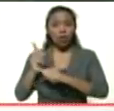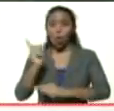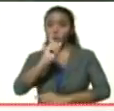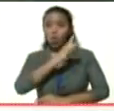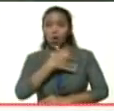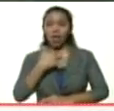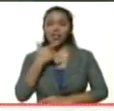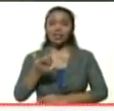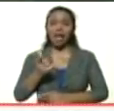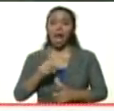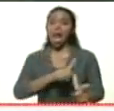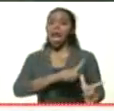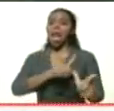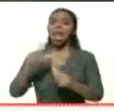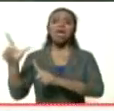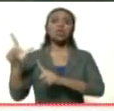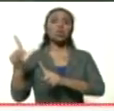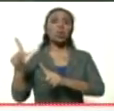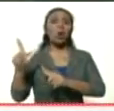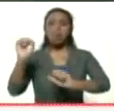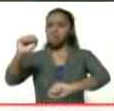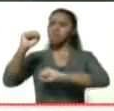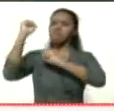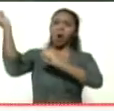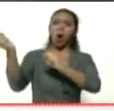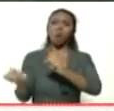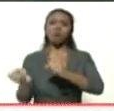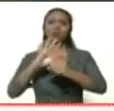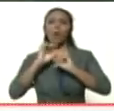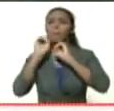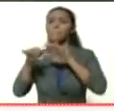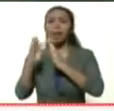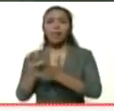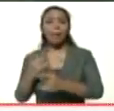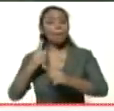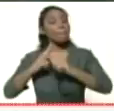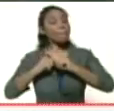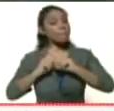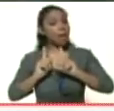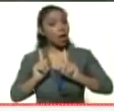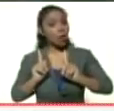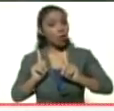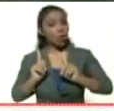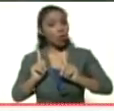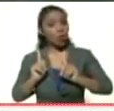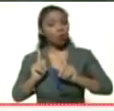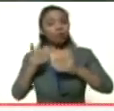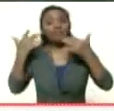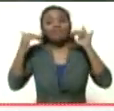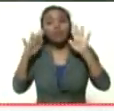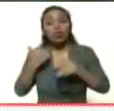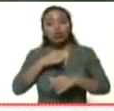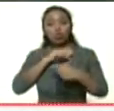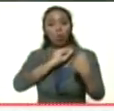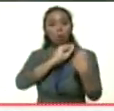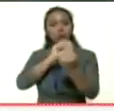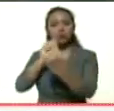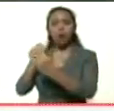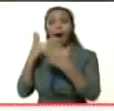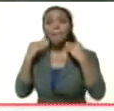decir que ya habremos vencido la pandemia, pero según lo que hemos discutido con los